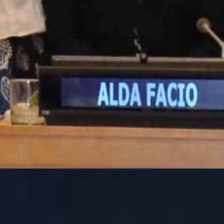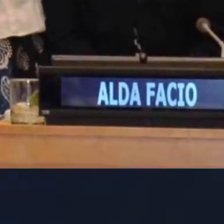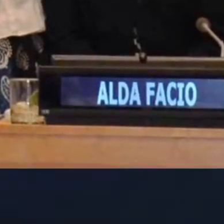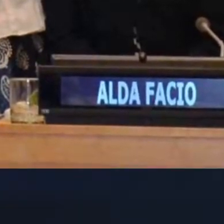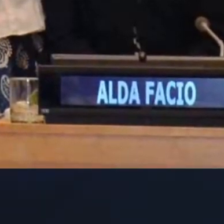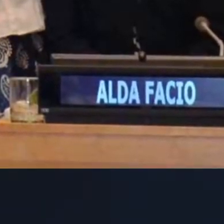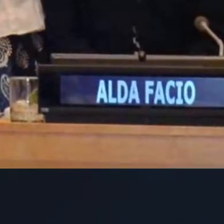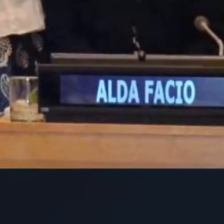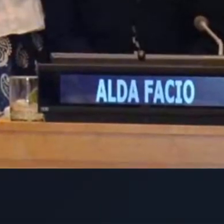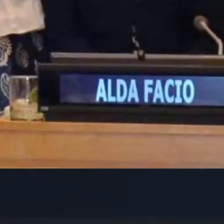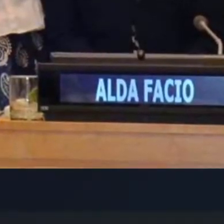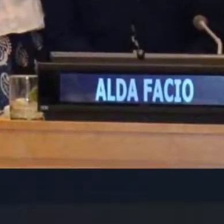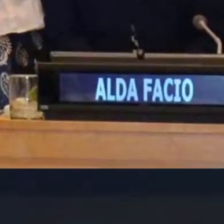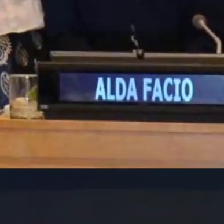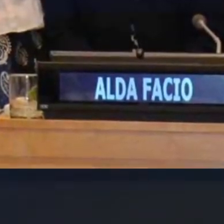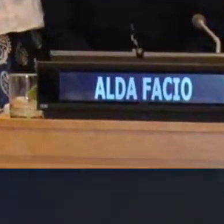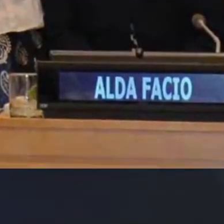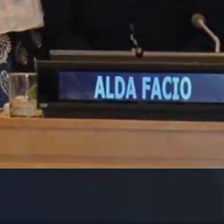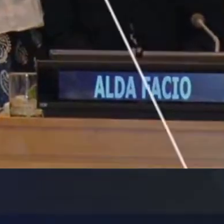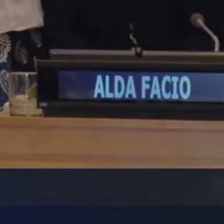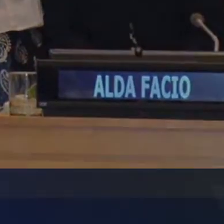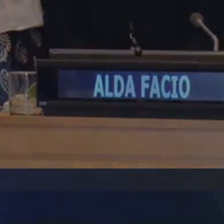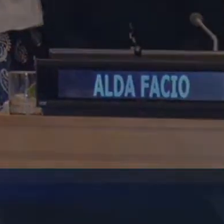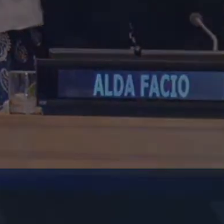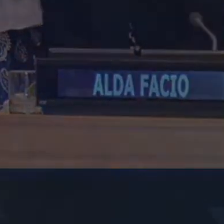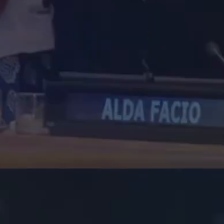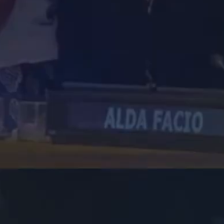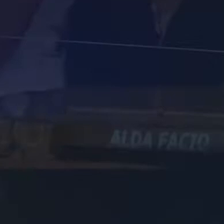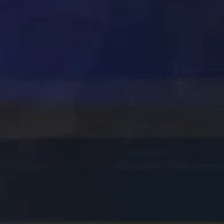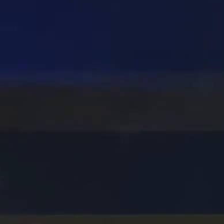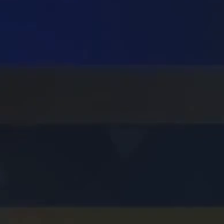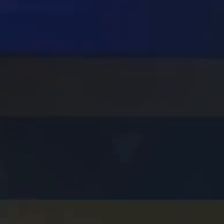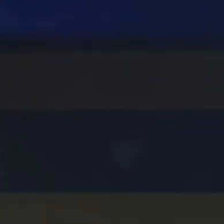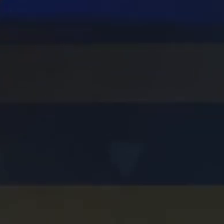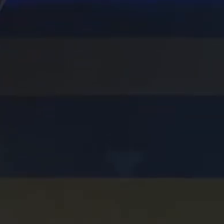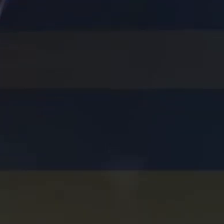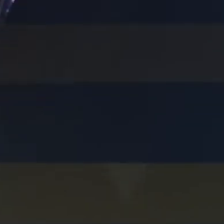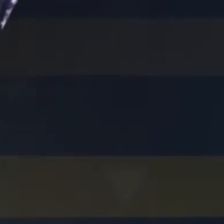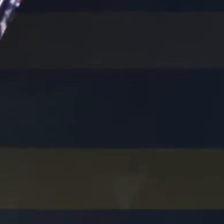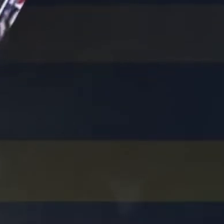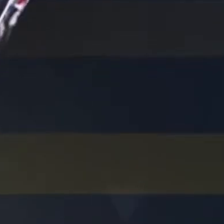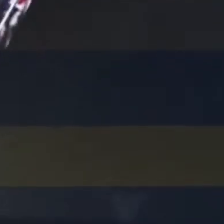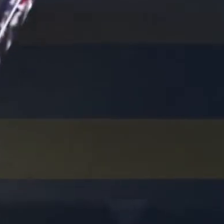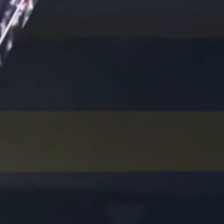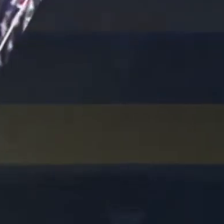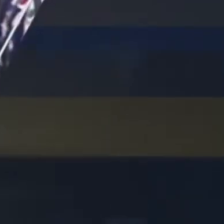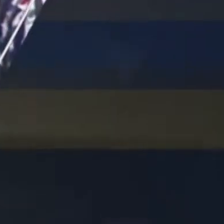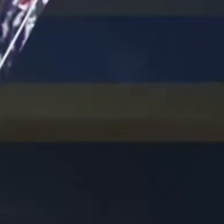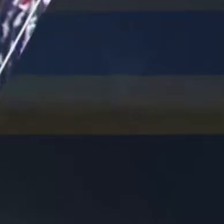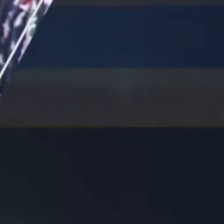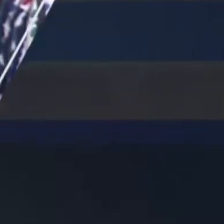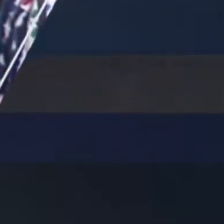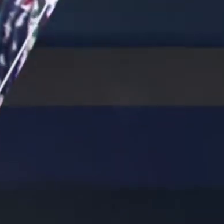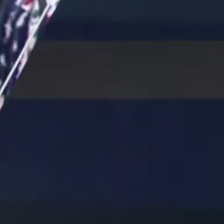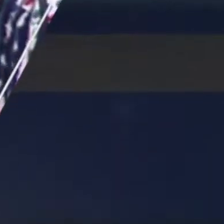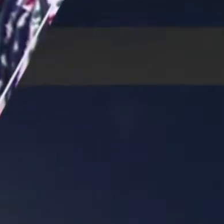las Naciones Unidas sobre la cuestión de la discriminación contra la mujer en la legislación y en la práctica